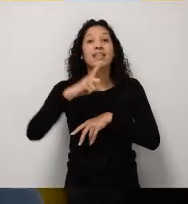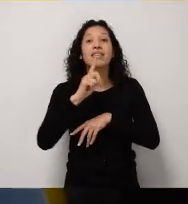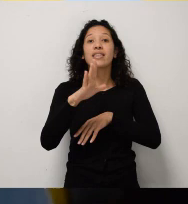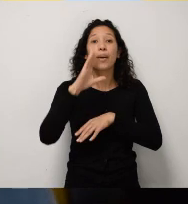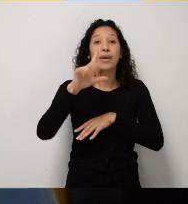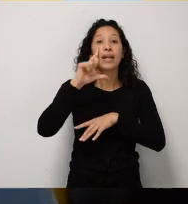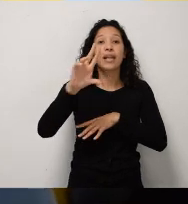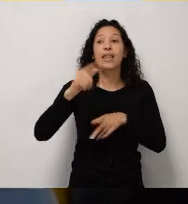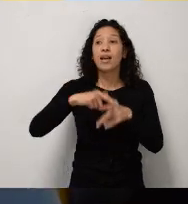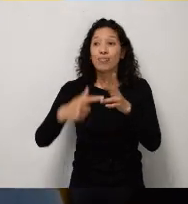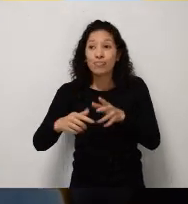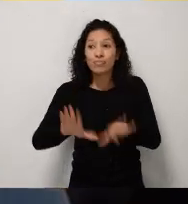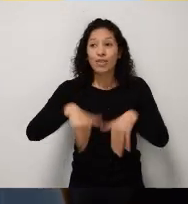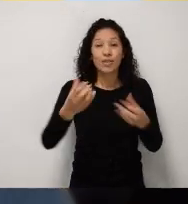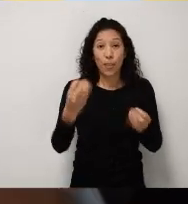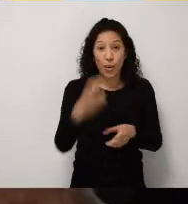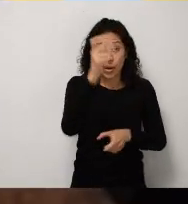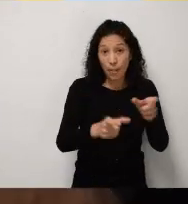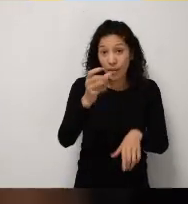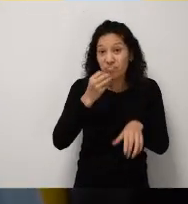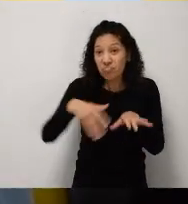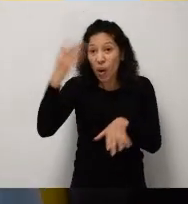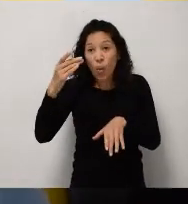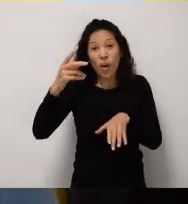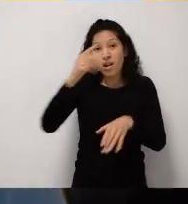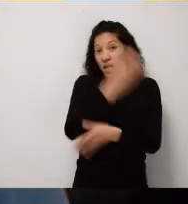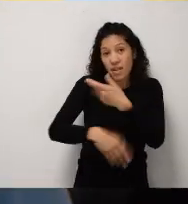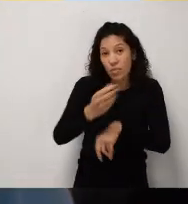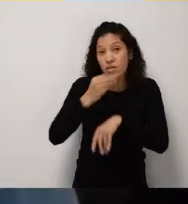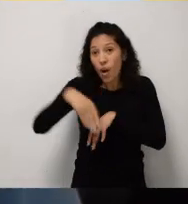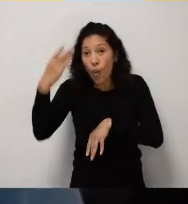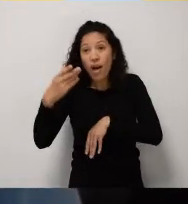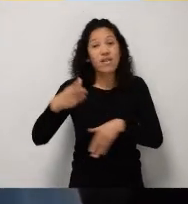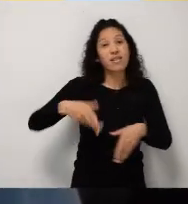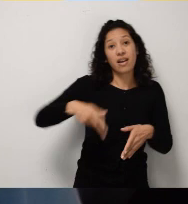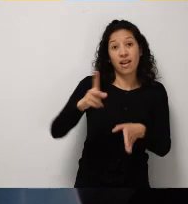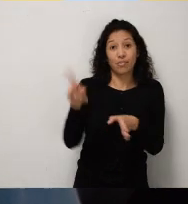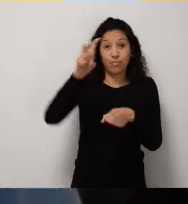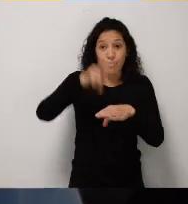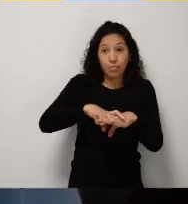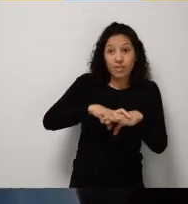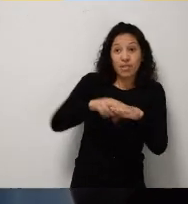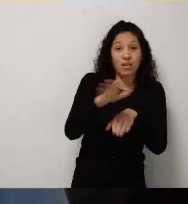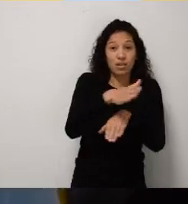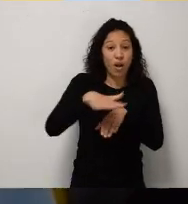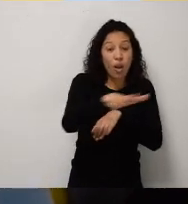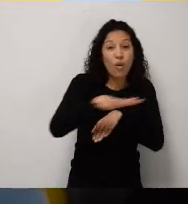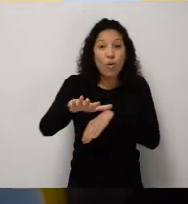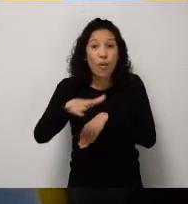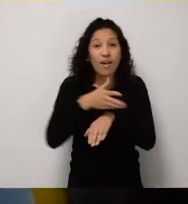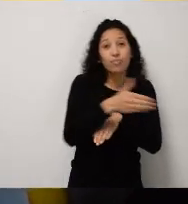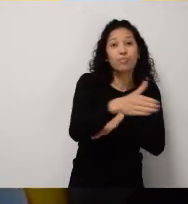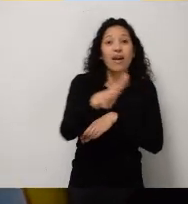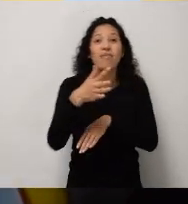la estabilidad, que eso los ayuda a cualquier persona con diferente discapacidad a poder maniobrar y andar